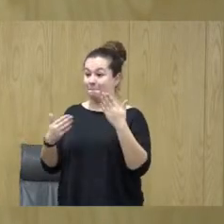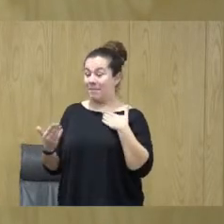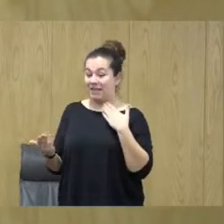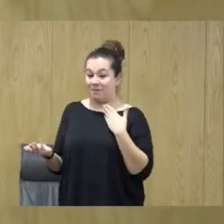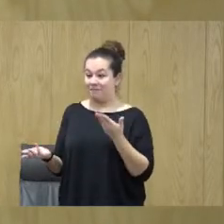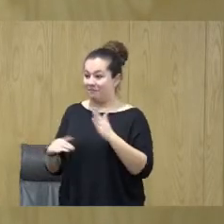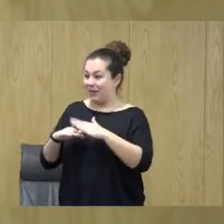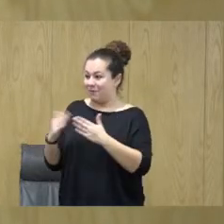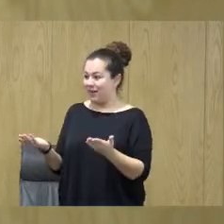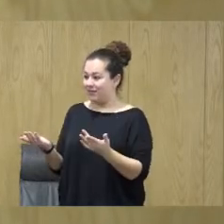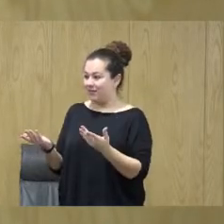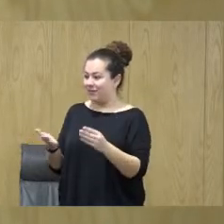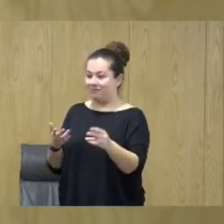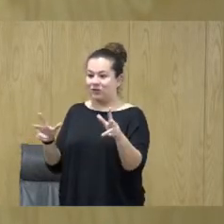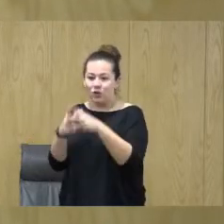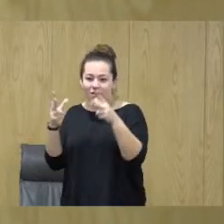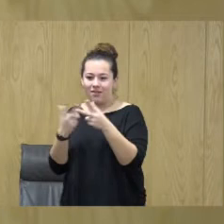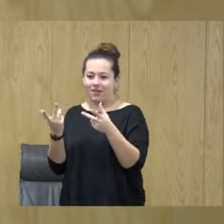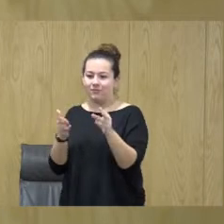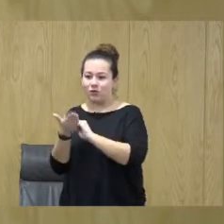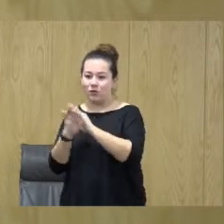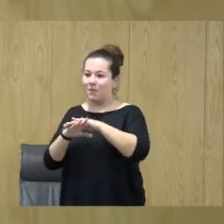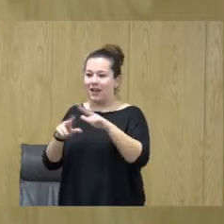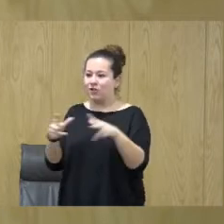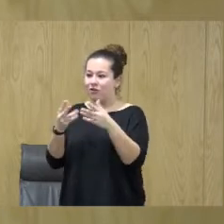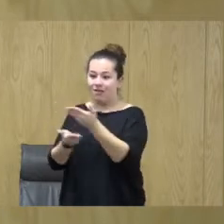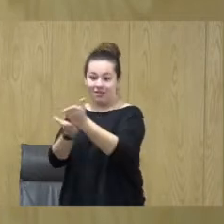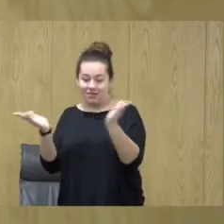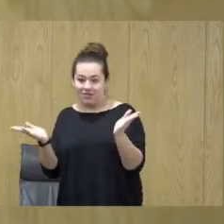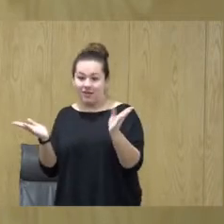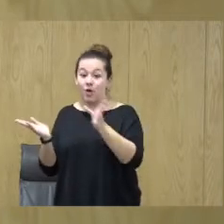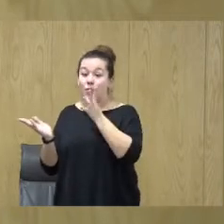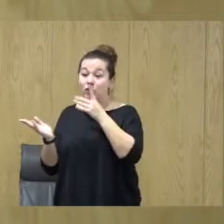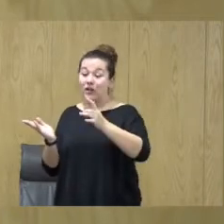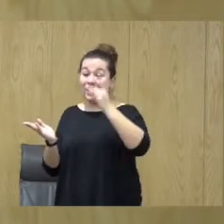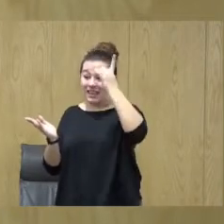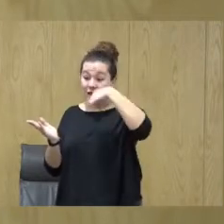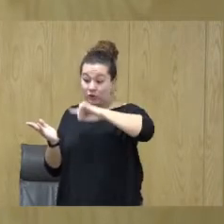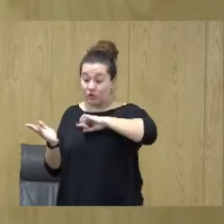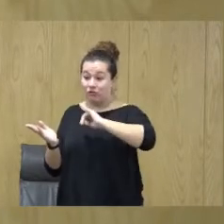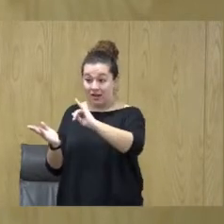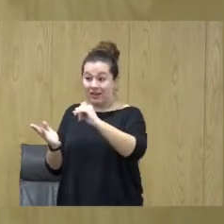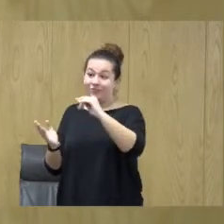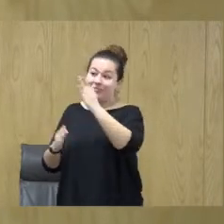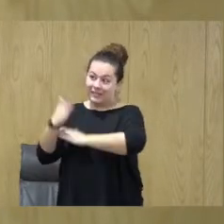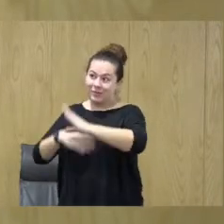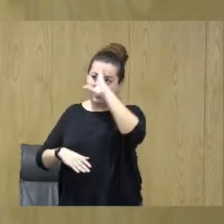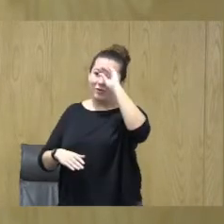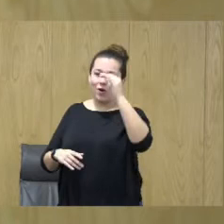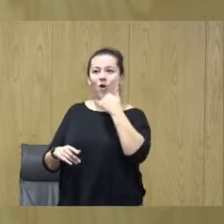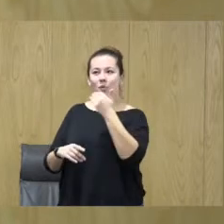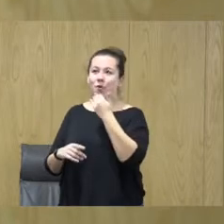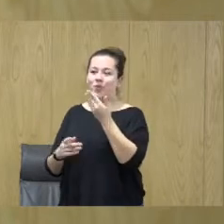una solución para la sociedad en su conjunto, y que por tanto esa idea que tenemos de la discapacidad intelectual como un